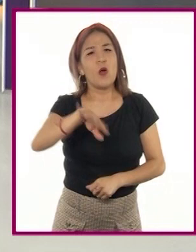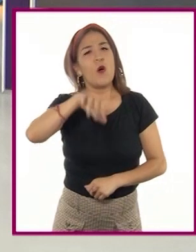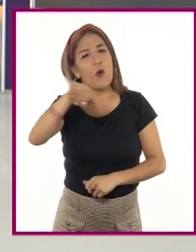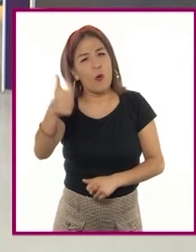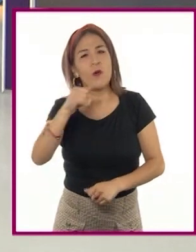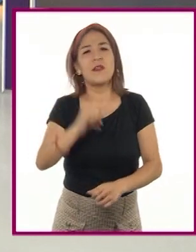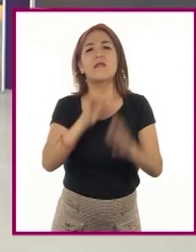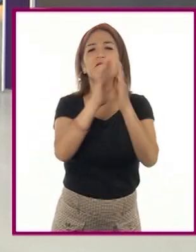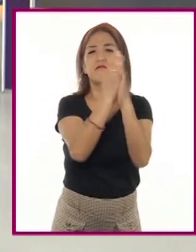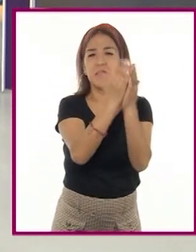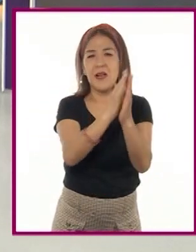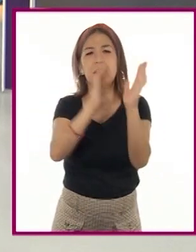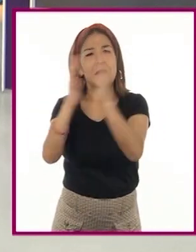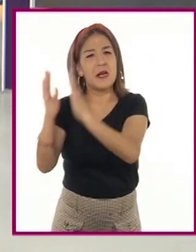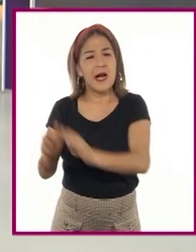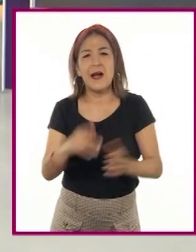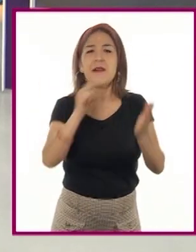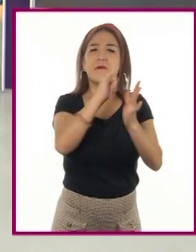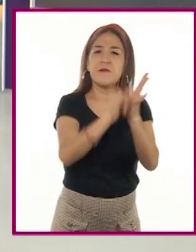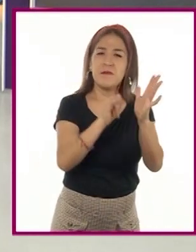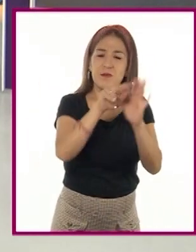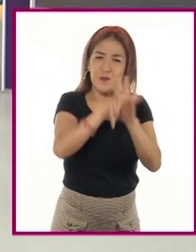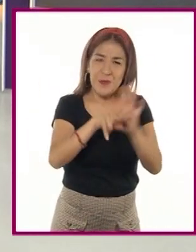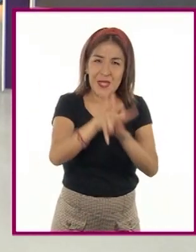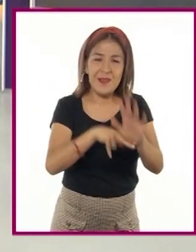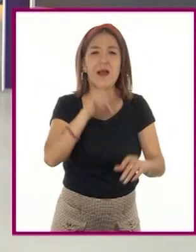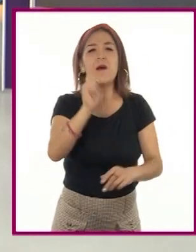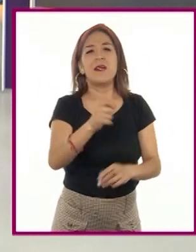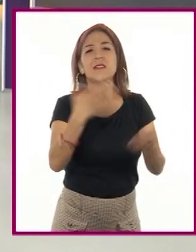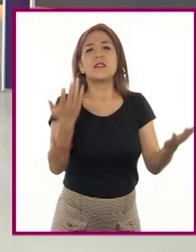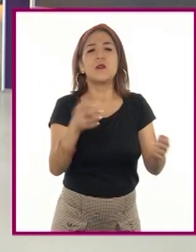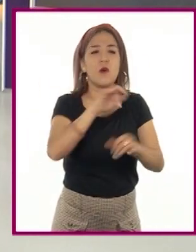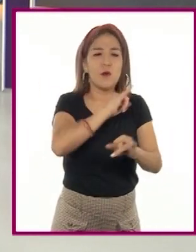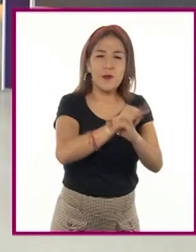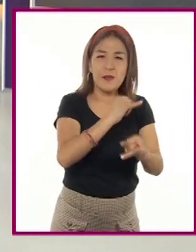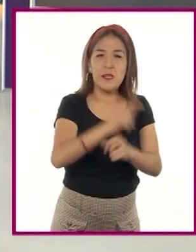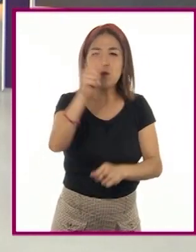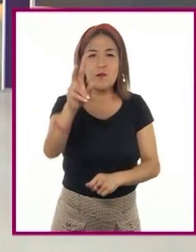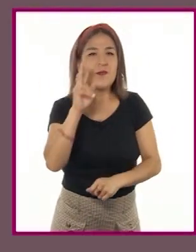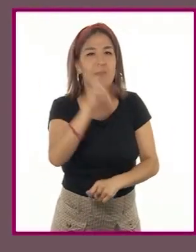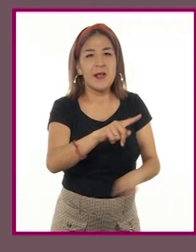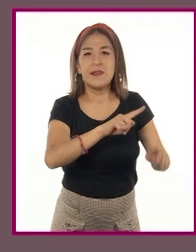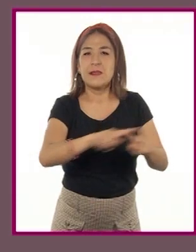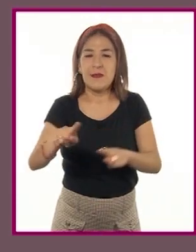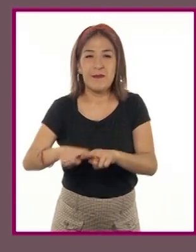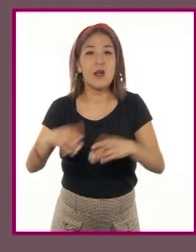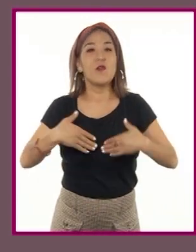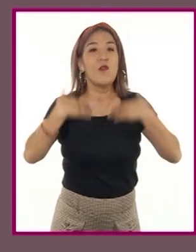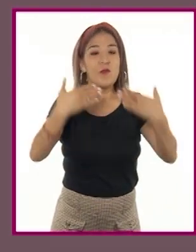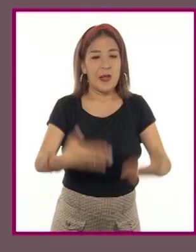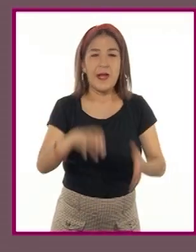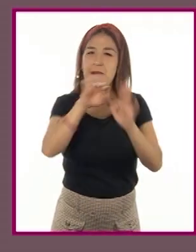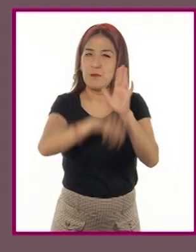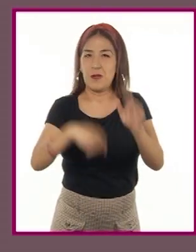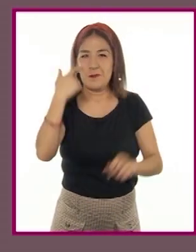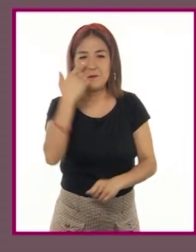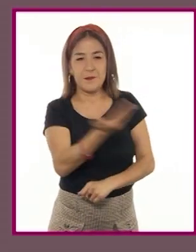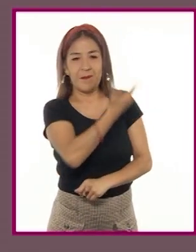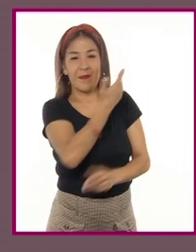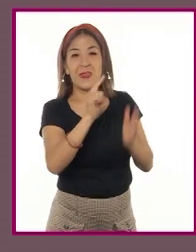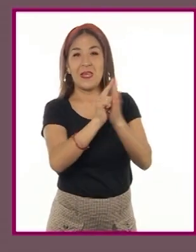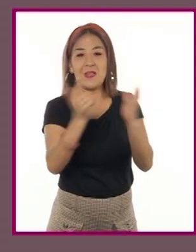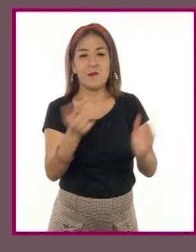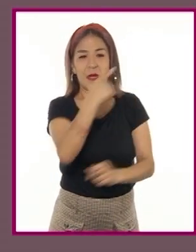fuentes bibliográficas, digitales y audiovisuales que tengan a la mano. Por ejemplo, les sugerimos el libro